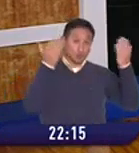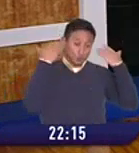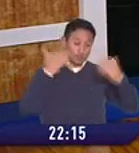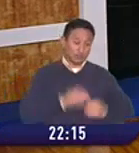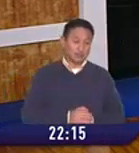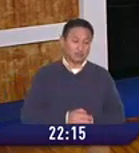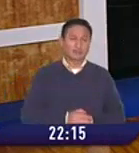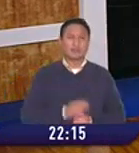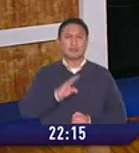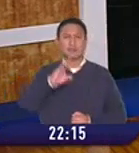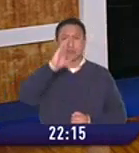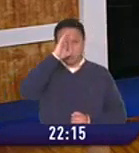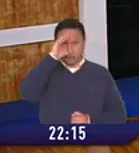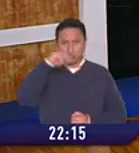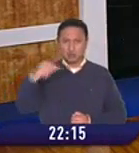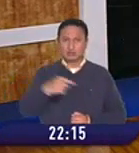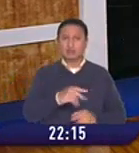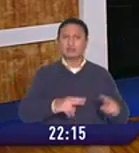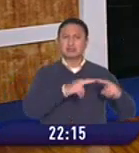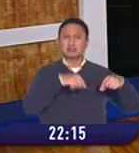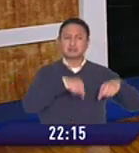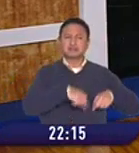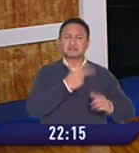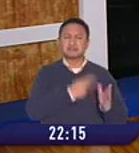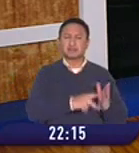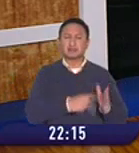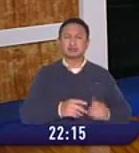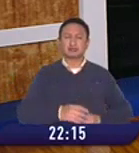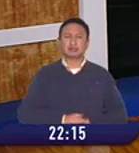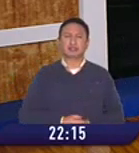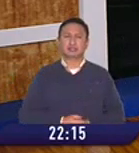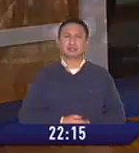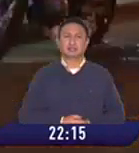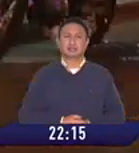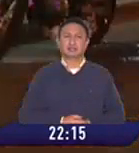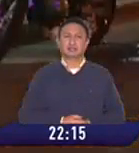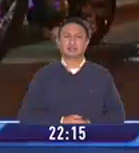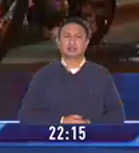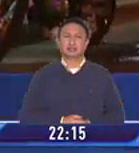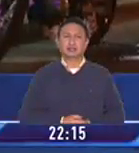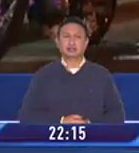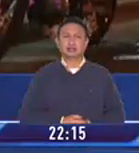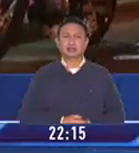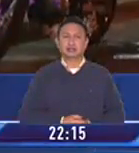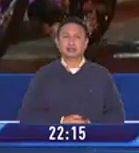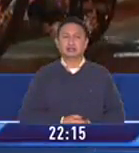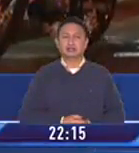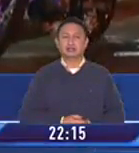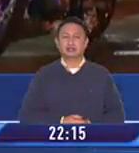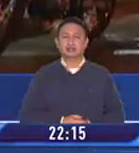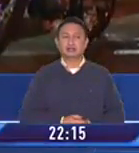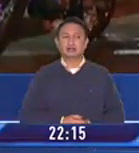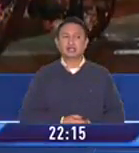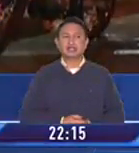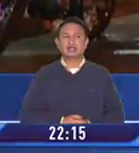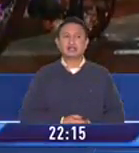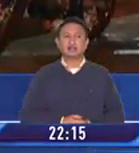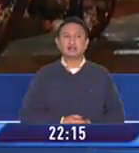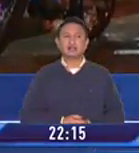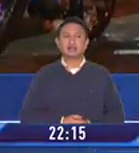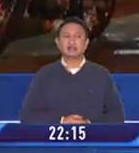Los agentes del orden investigan el móvil de este crimen. La víctima se movilizaba en